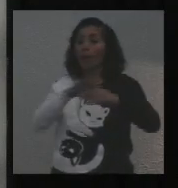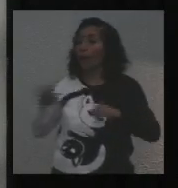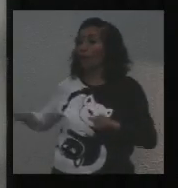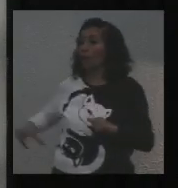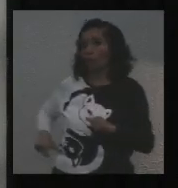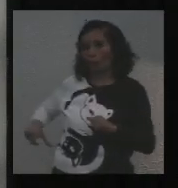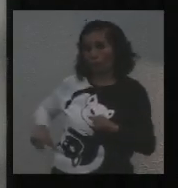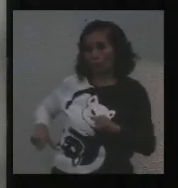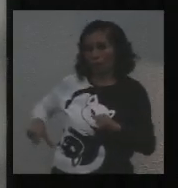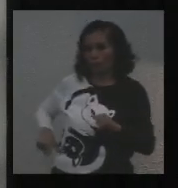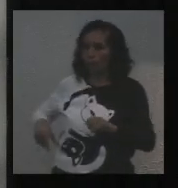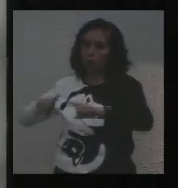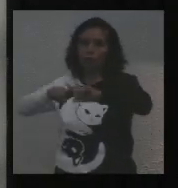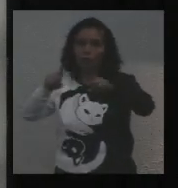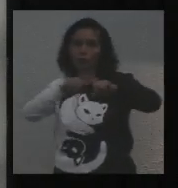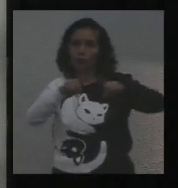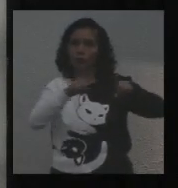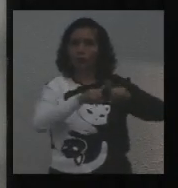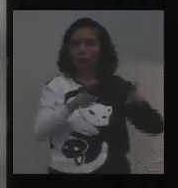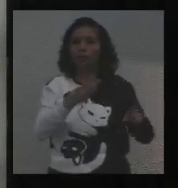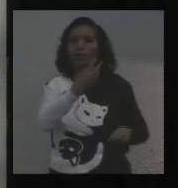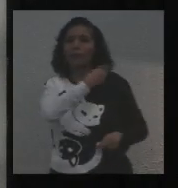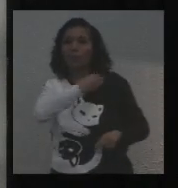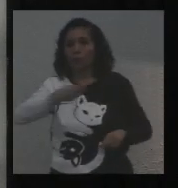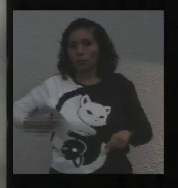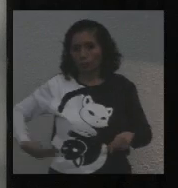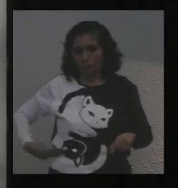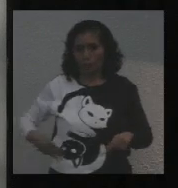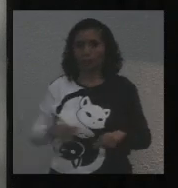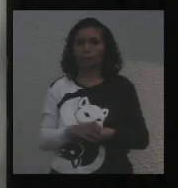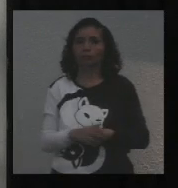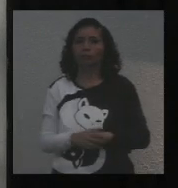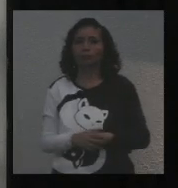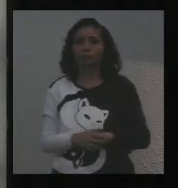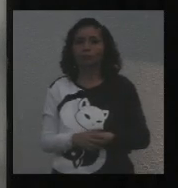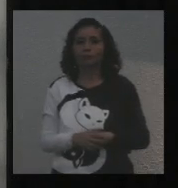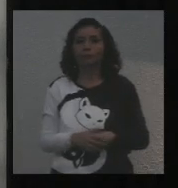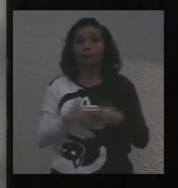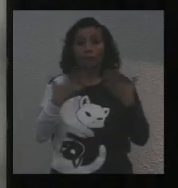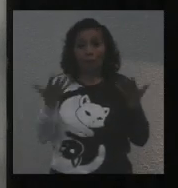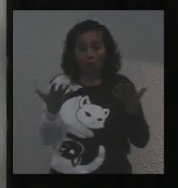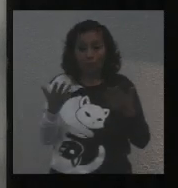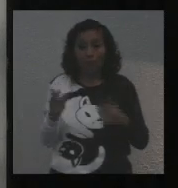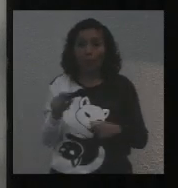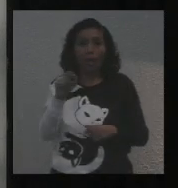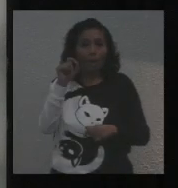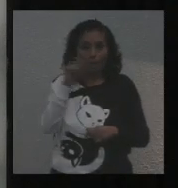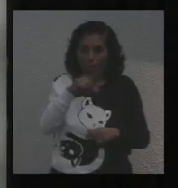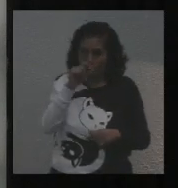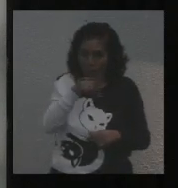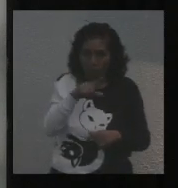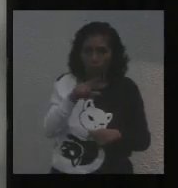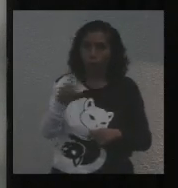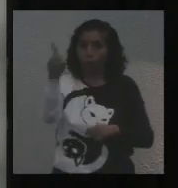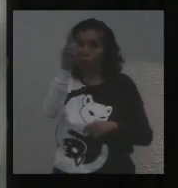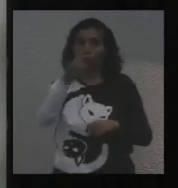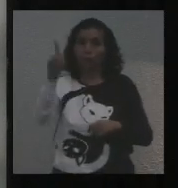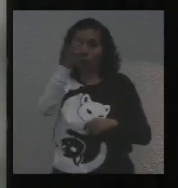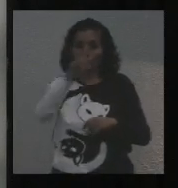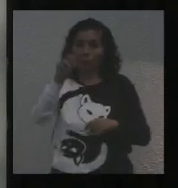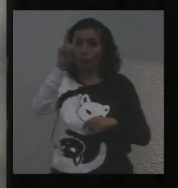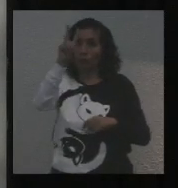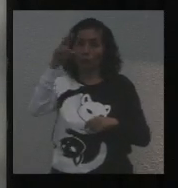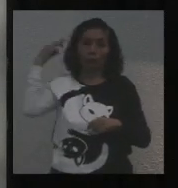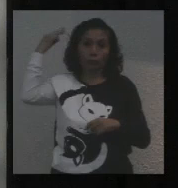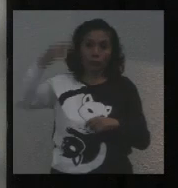y ayuntamientos en cada uno de los municipios, mismas que deberán celebrarse el domingo 2 de